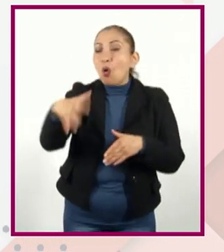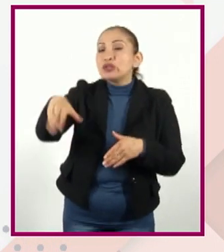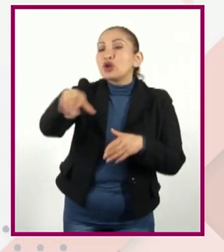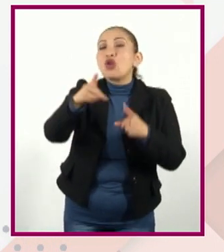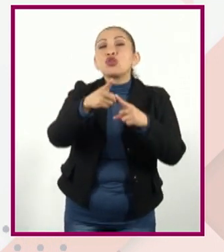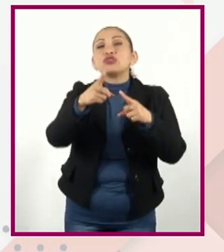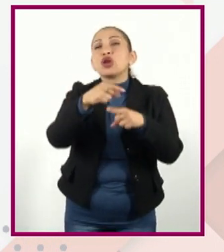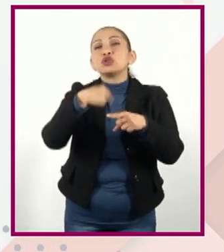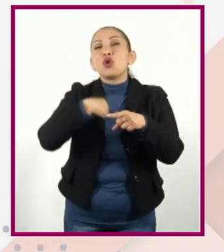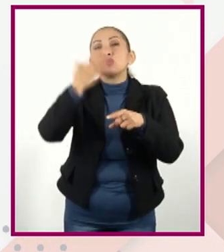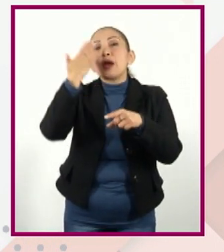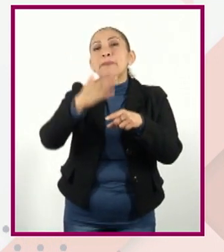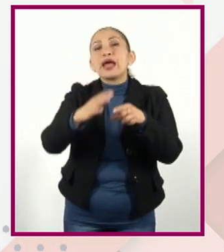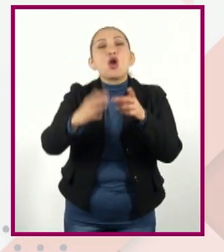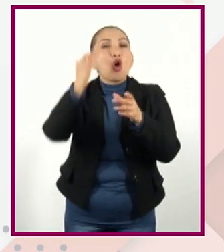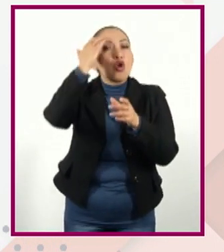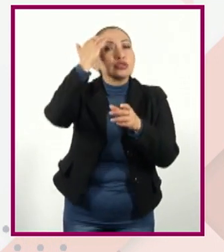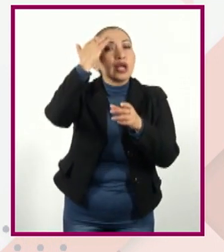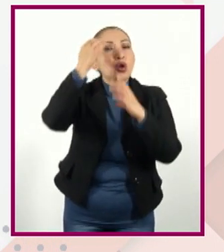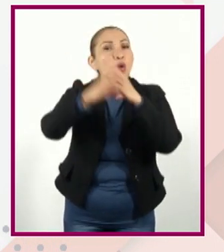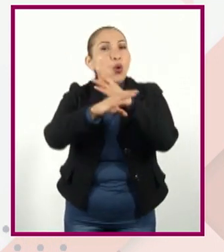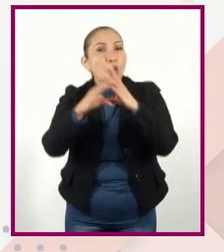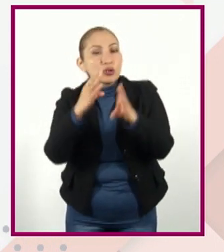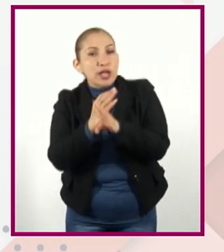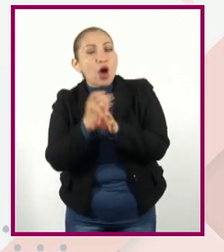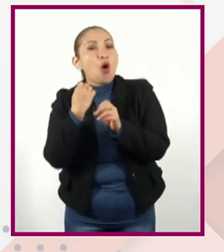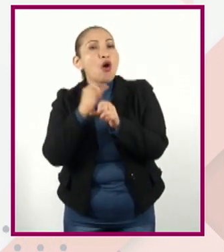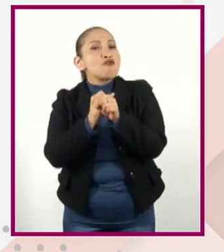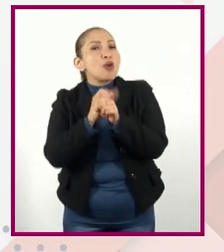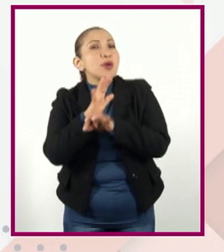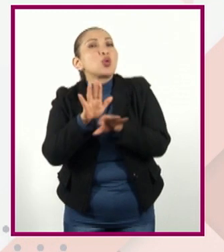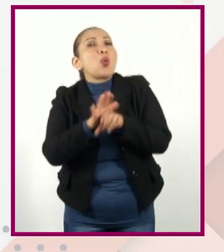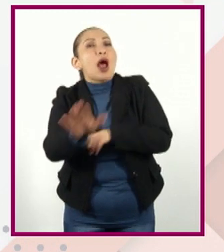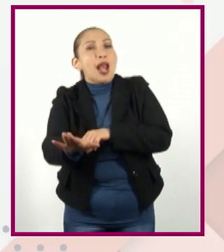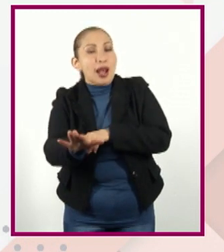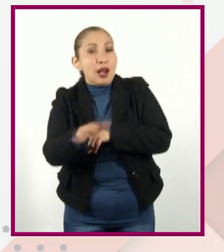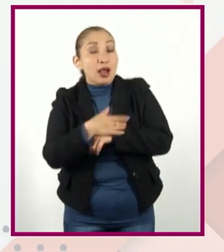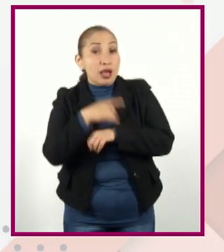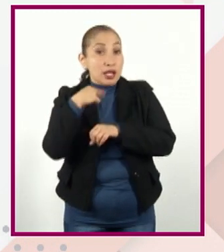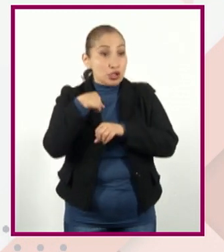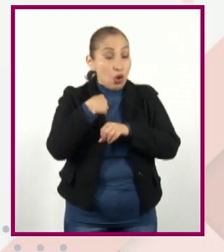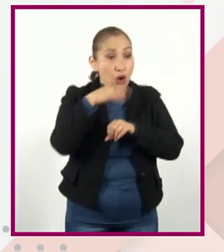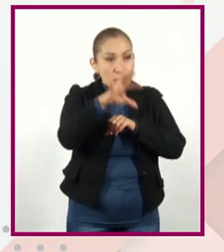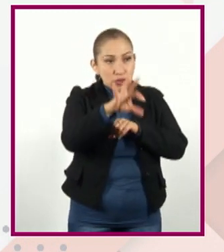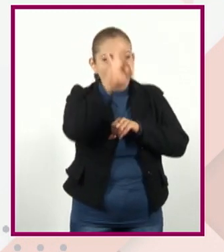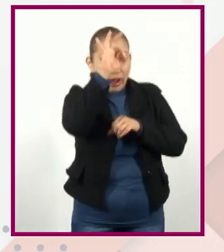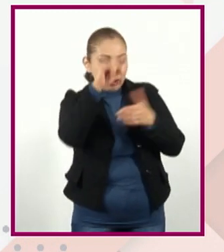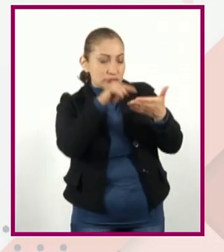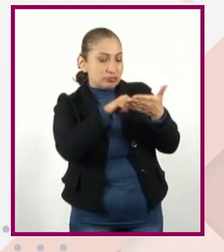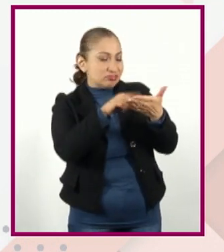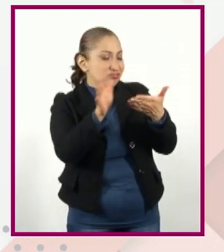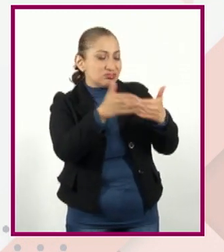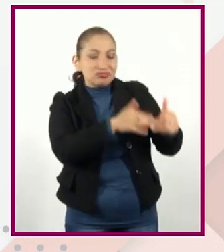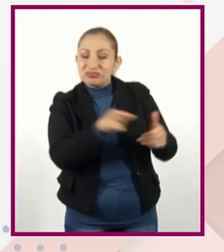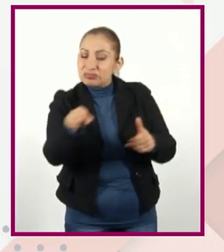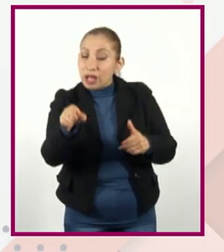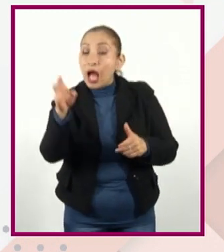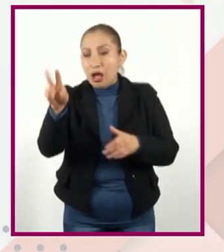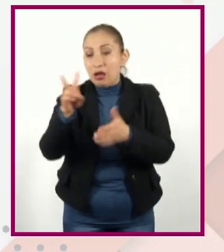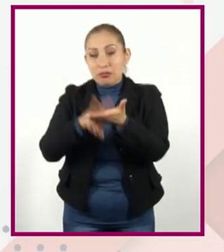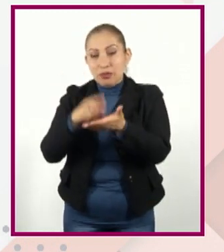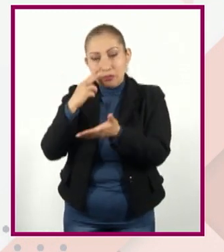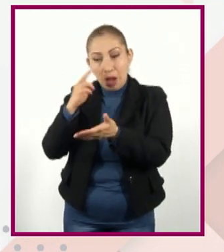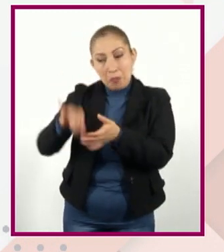para estar informados, expresar una opinión relacionada con un hecho de manera clara y argumentada, y